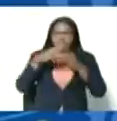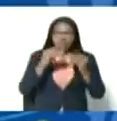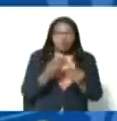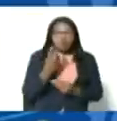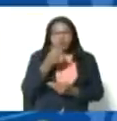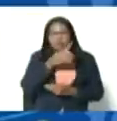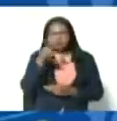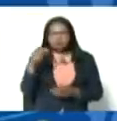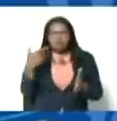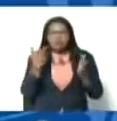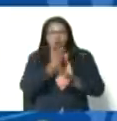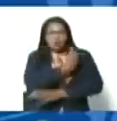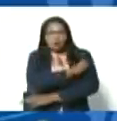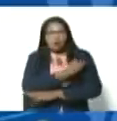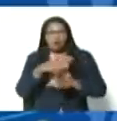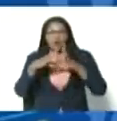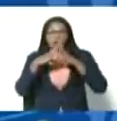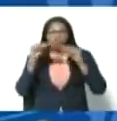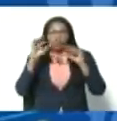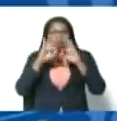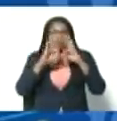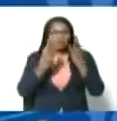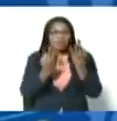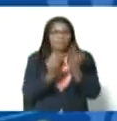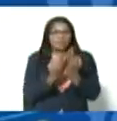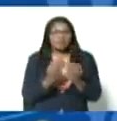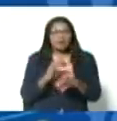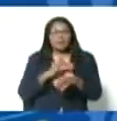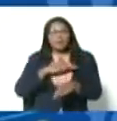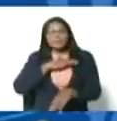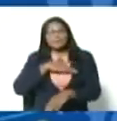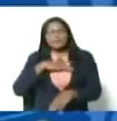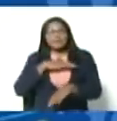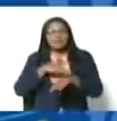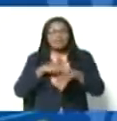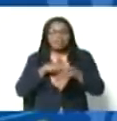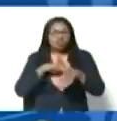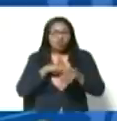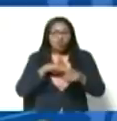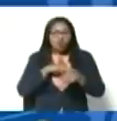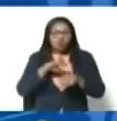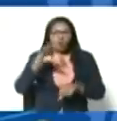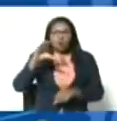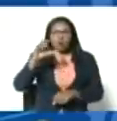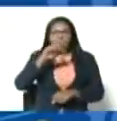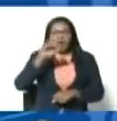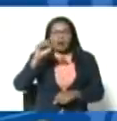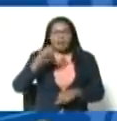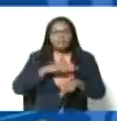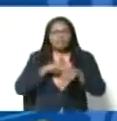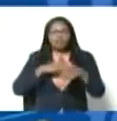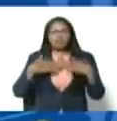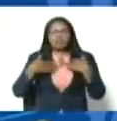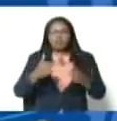toditos y a toda la familia. Aquí está el ministro Carlos Alvarado. Me parece muy bien.